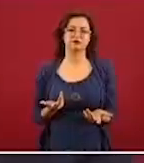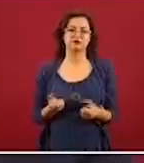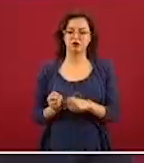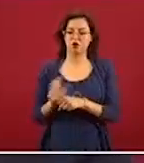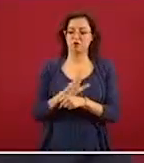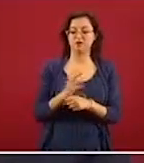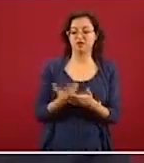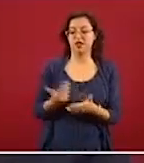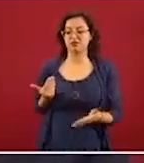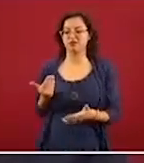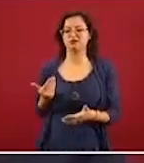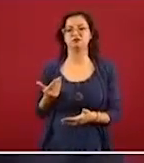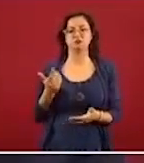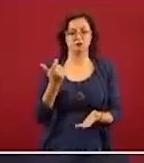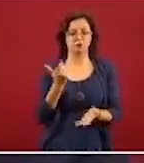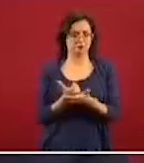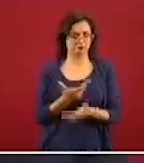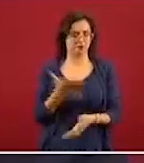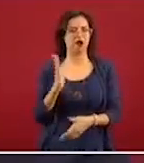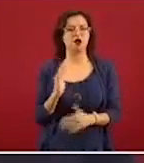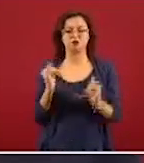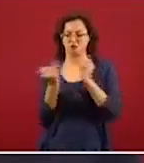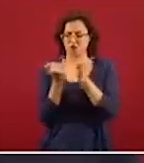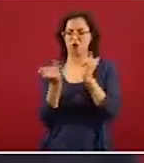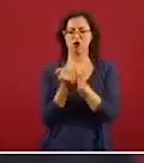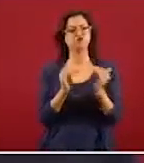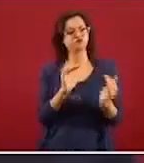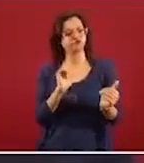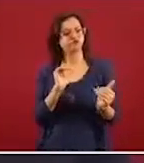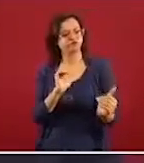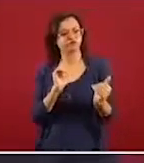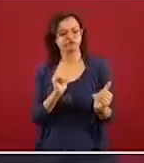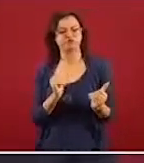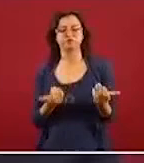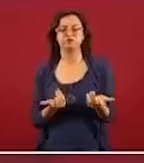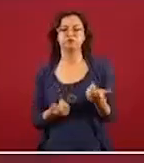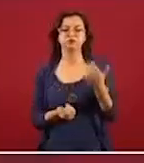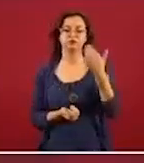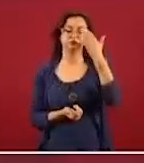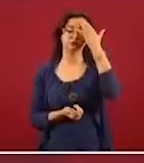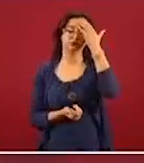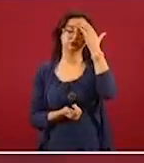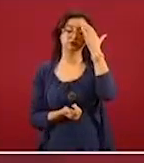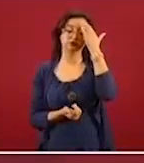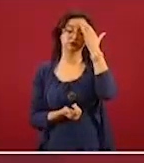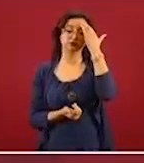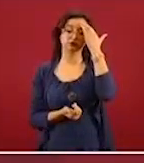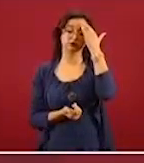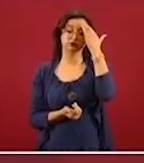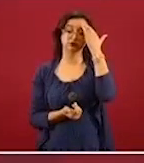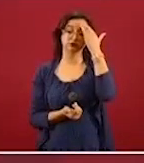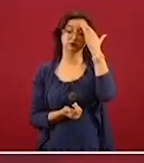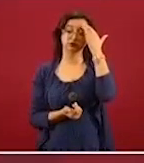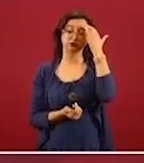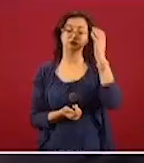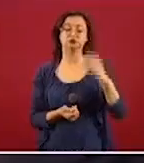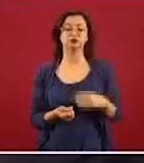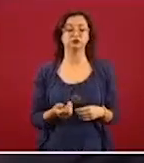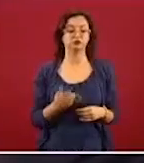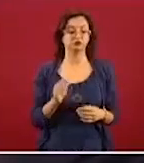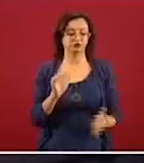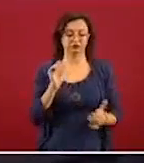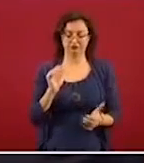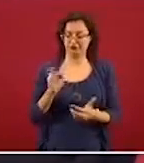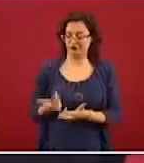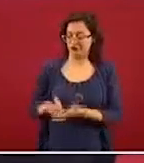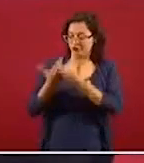coronavirus, o sea, que se mantenga el mismo precio, y eso que vamos a obtener de más